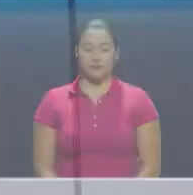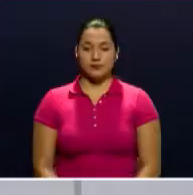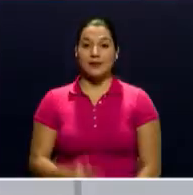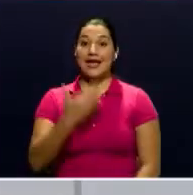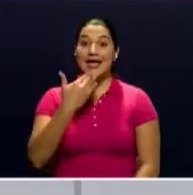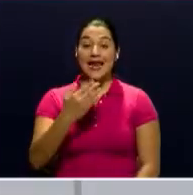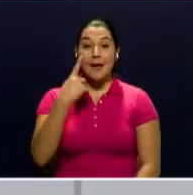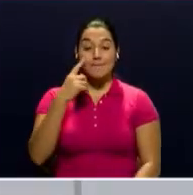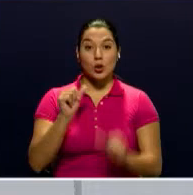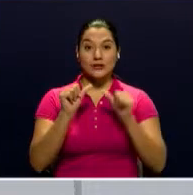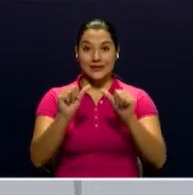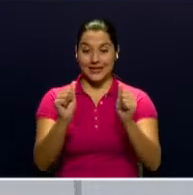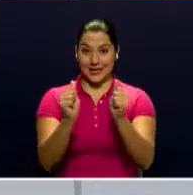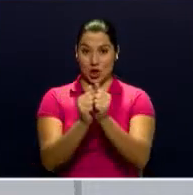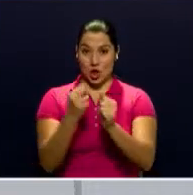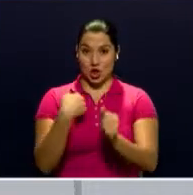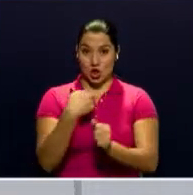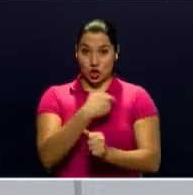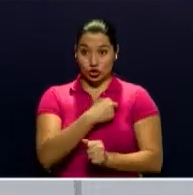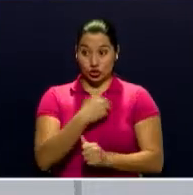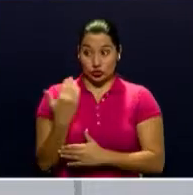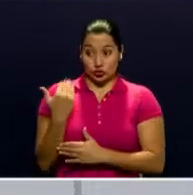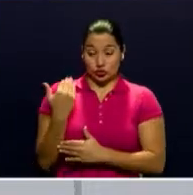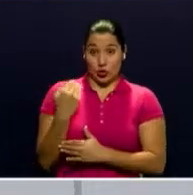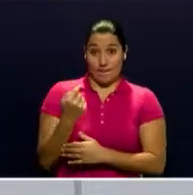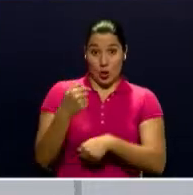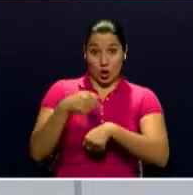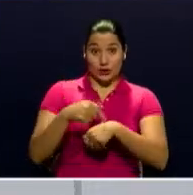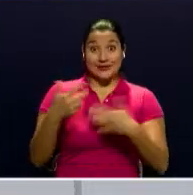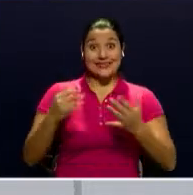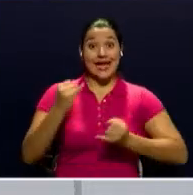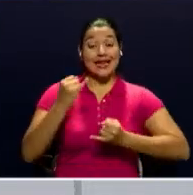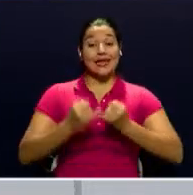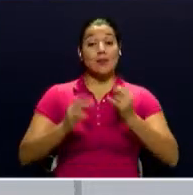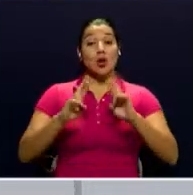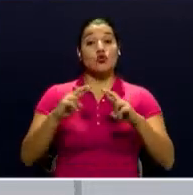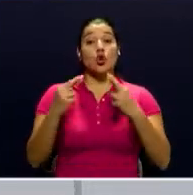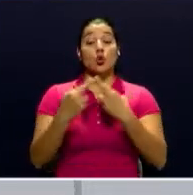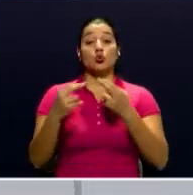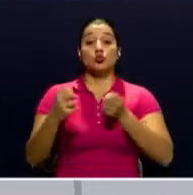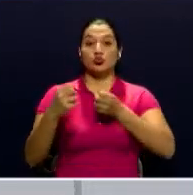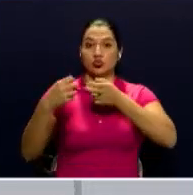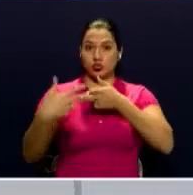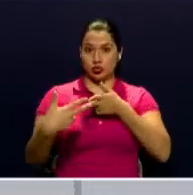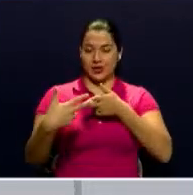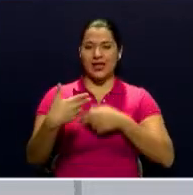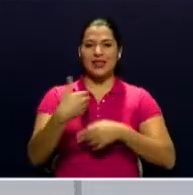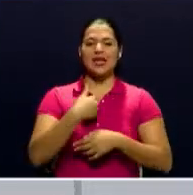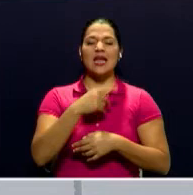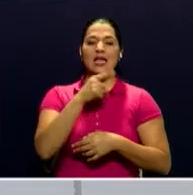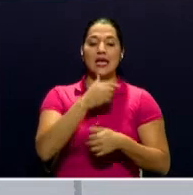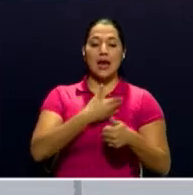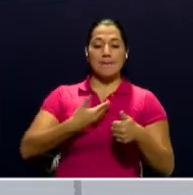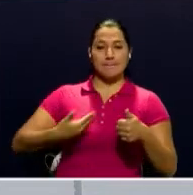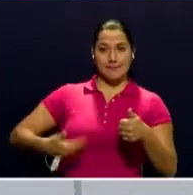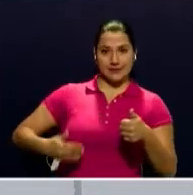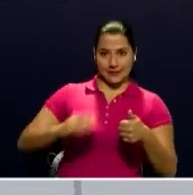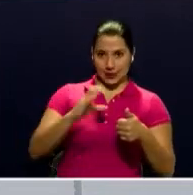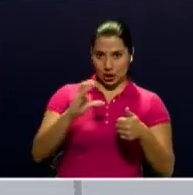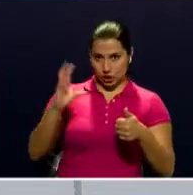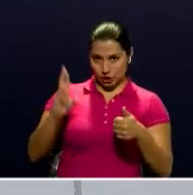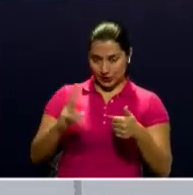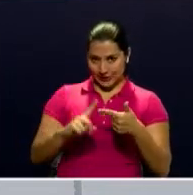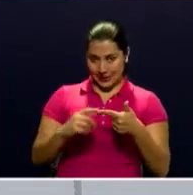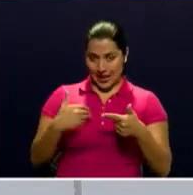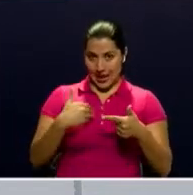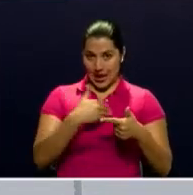Gracias por continuar con nosotros. Hace algunos minutos concluyó la reunión virtual que mantenían el presidente de la República, el